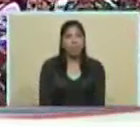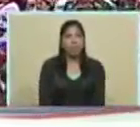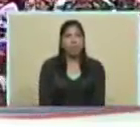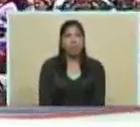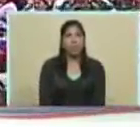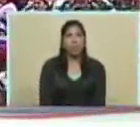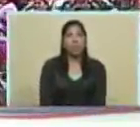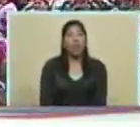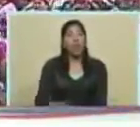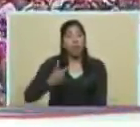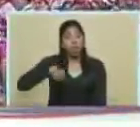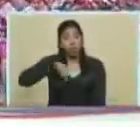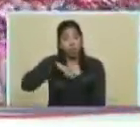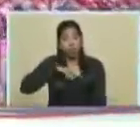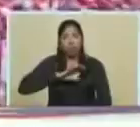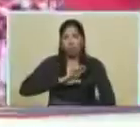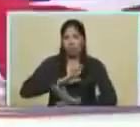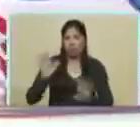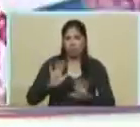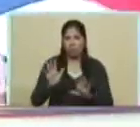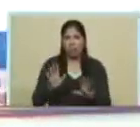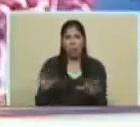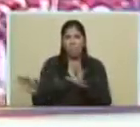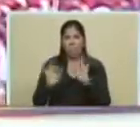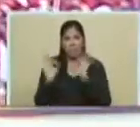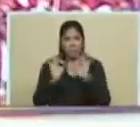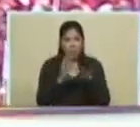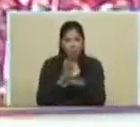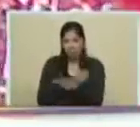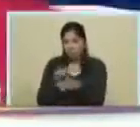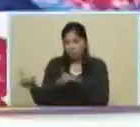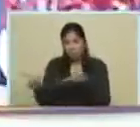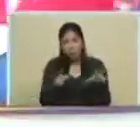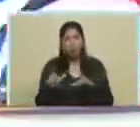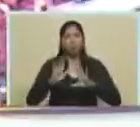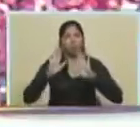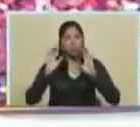Y nosotros iremos a las elecciones presidenciales